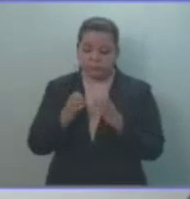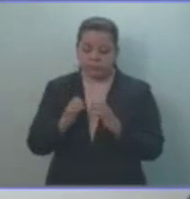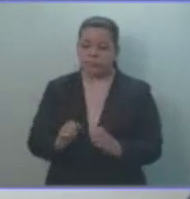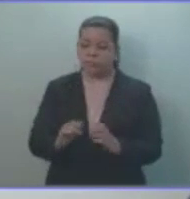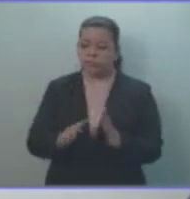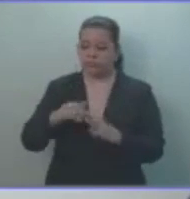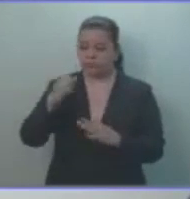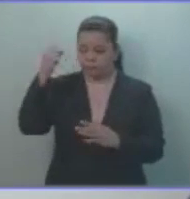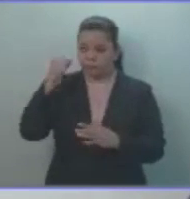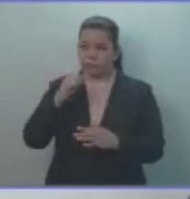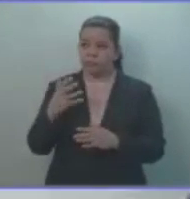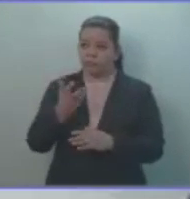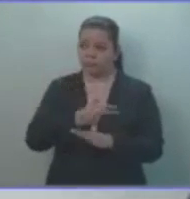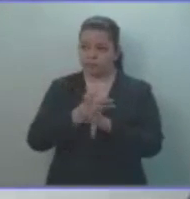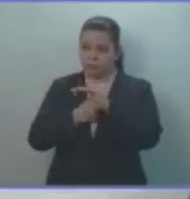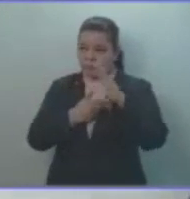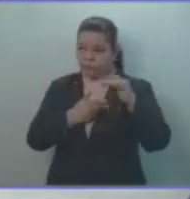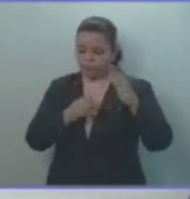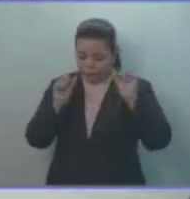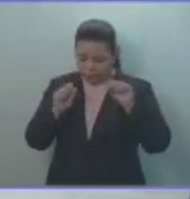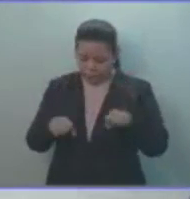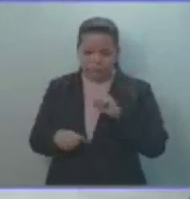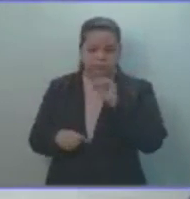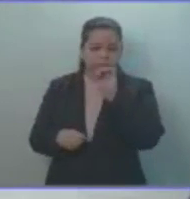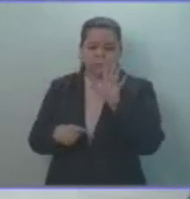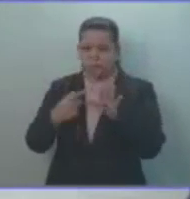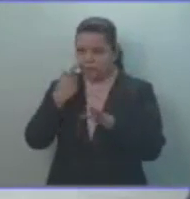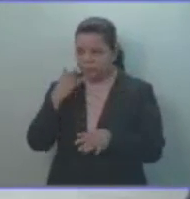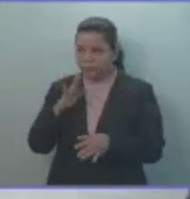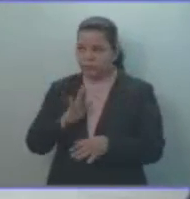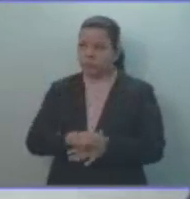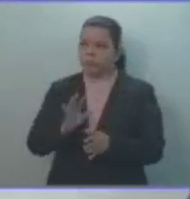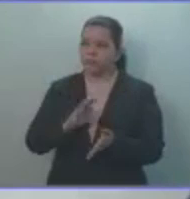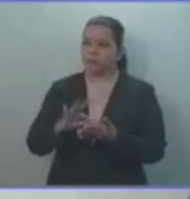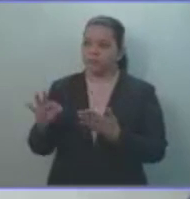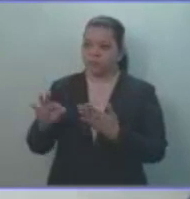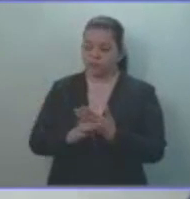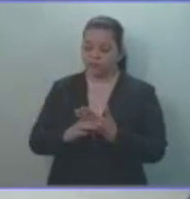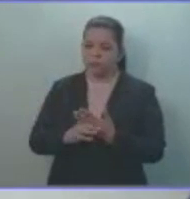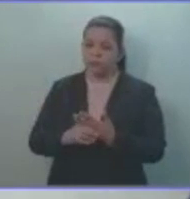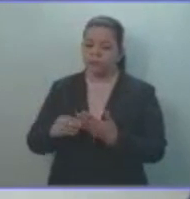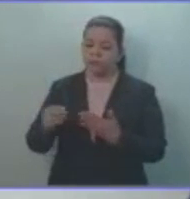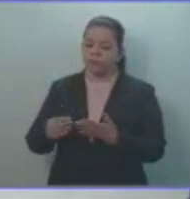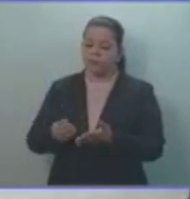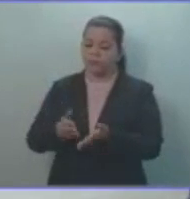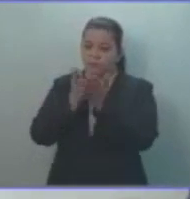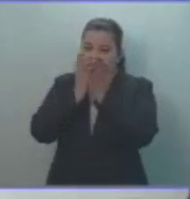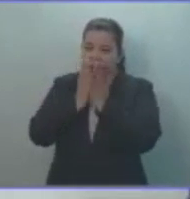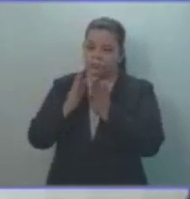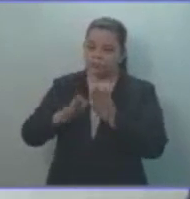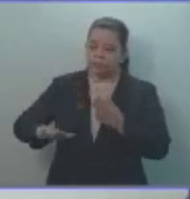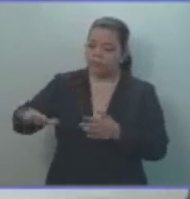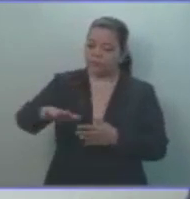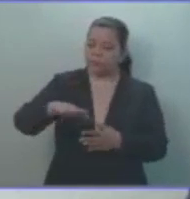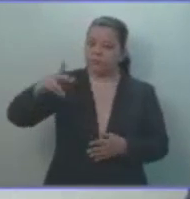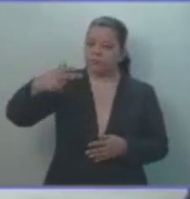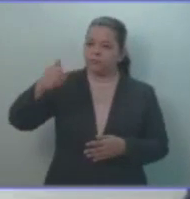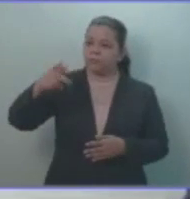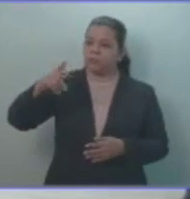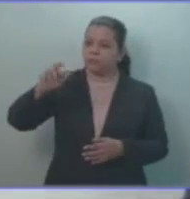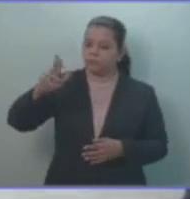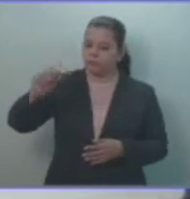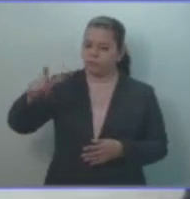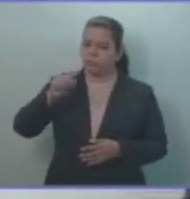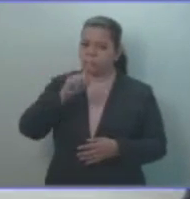país, entre los cuales se puede mencionar el proyecto hidroeléctrico El Chaparral, con una inversión de